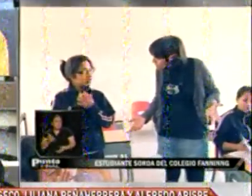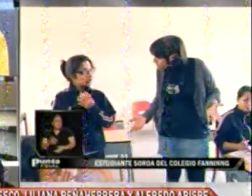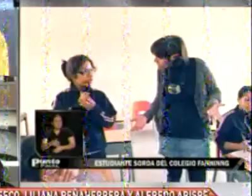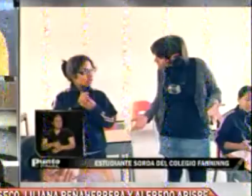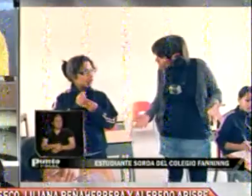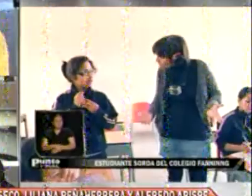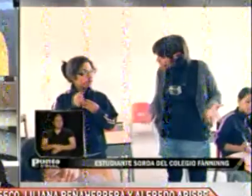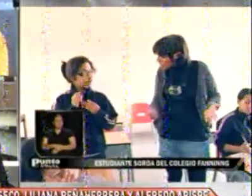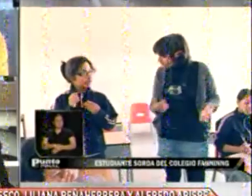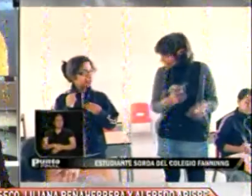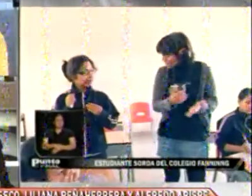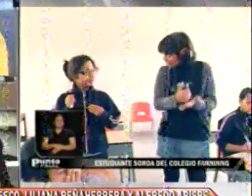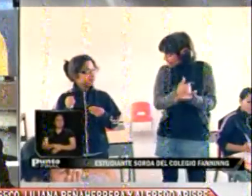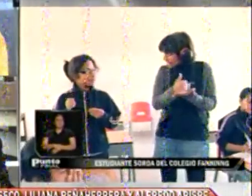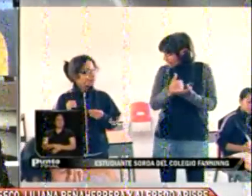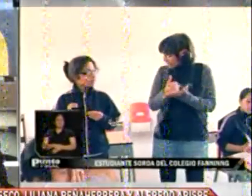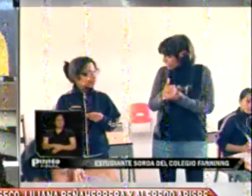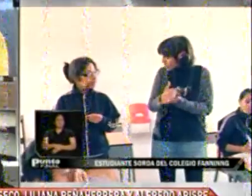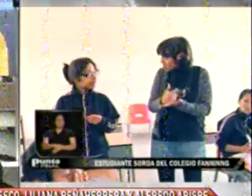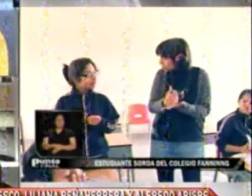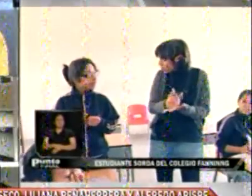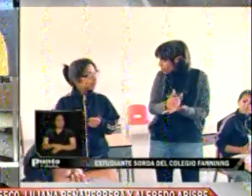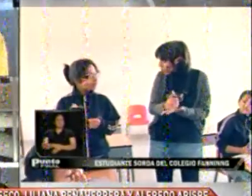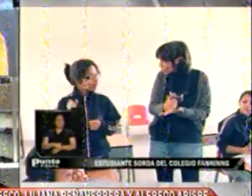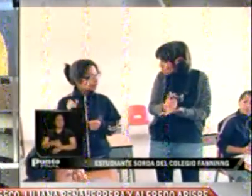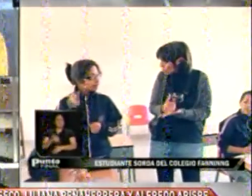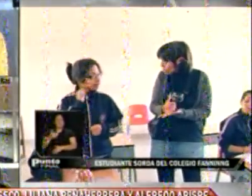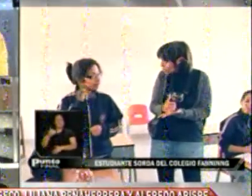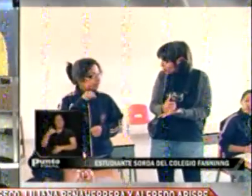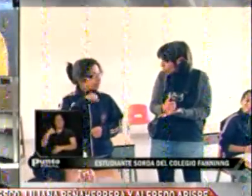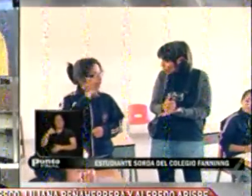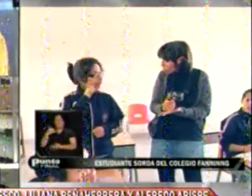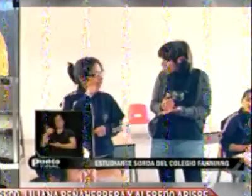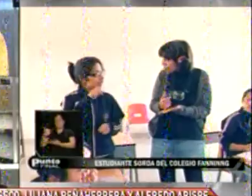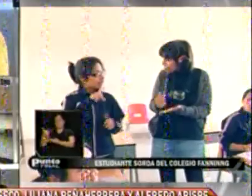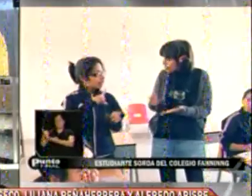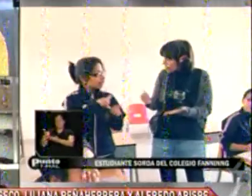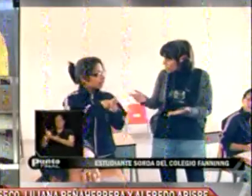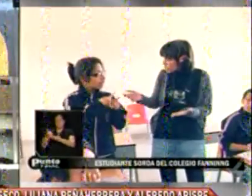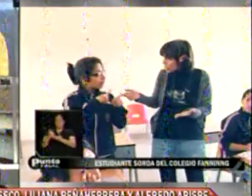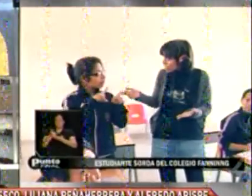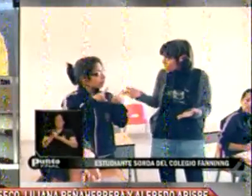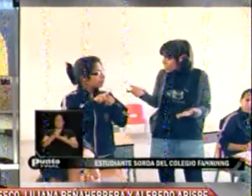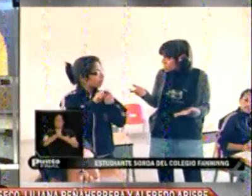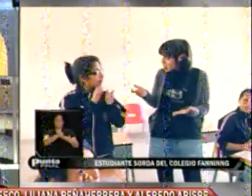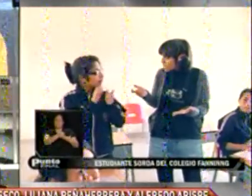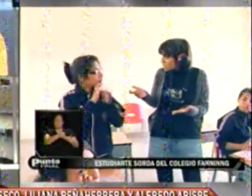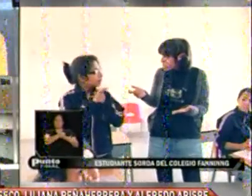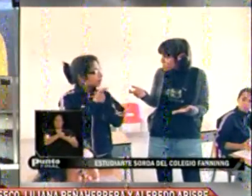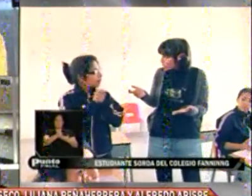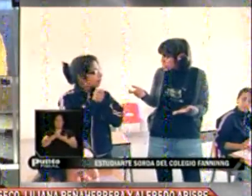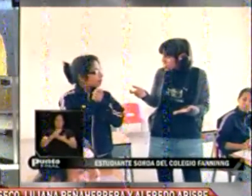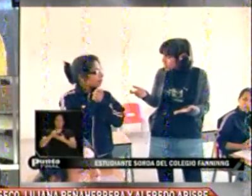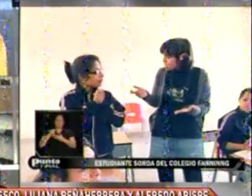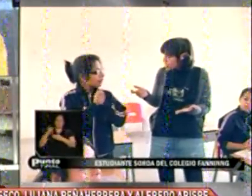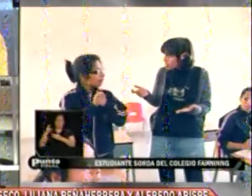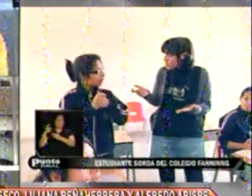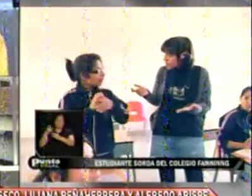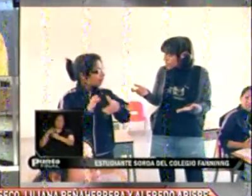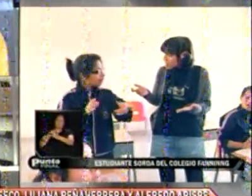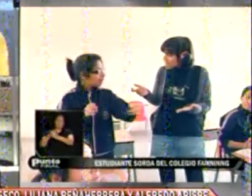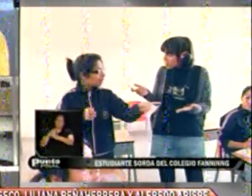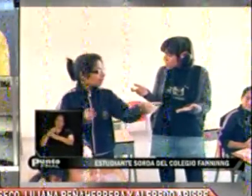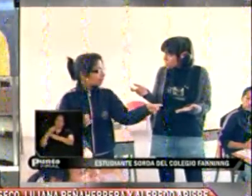Y entonces las personas con discapacidad que pasan de los 18 años ya no estarían recibiendo ningún beneficio de programa social, lo cual es un absurdo,